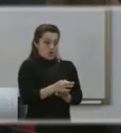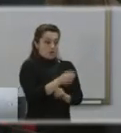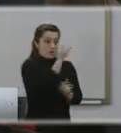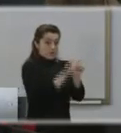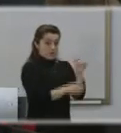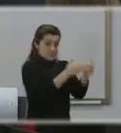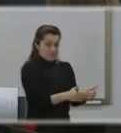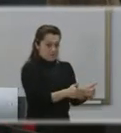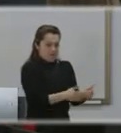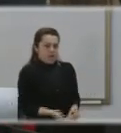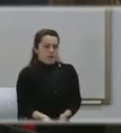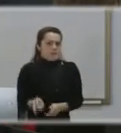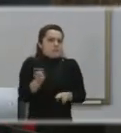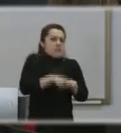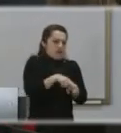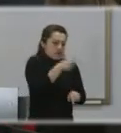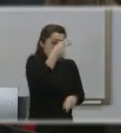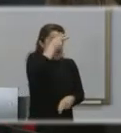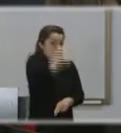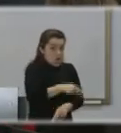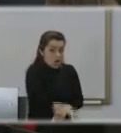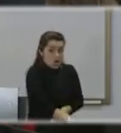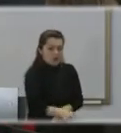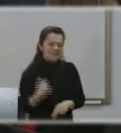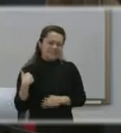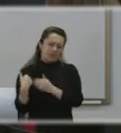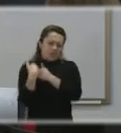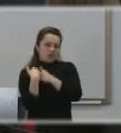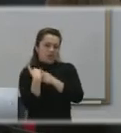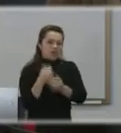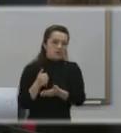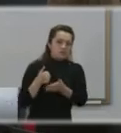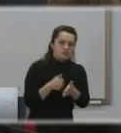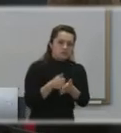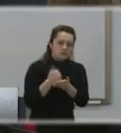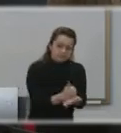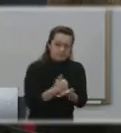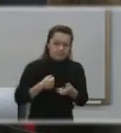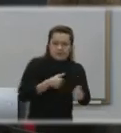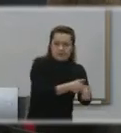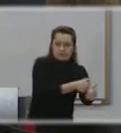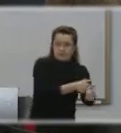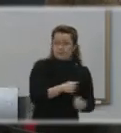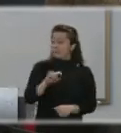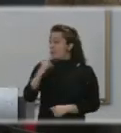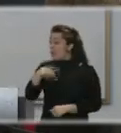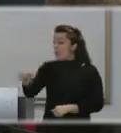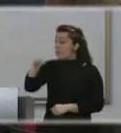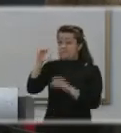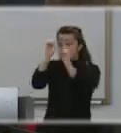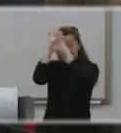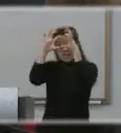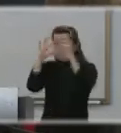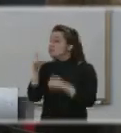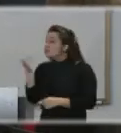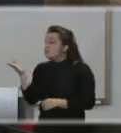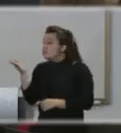Sí. Hay como de quienes ejercen cuidado, quienes hacen asistencia. ¿Algún otro imaginario?